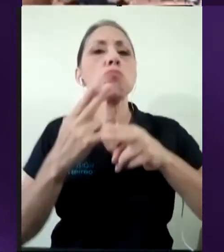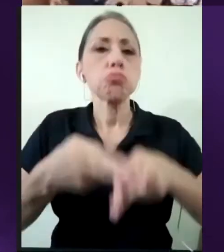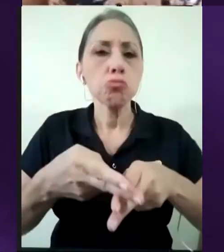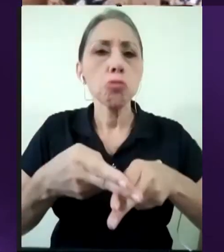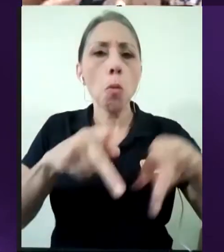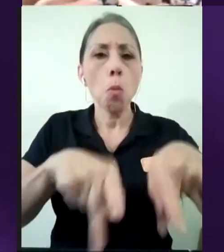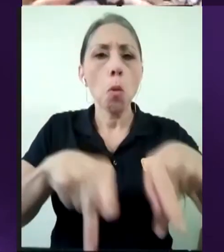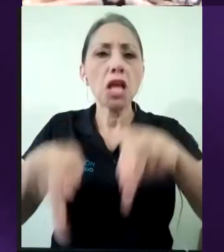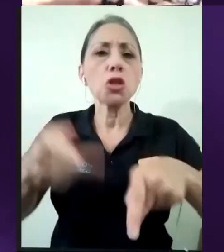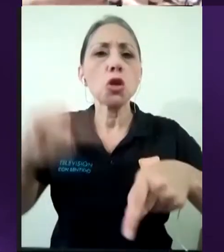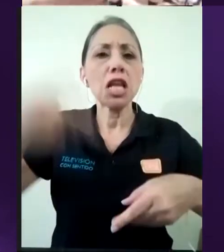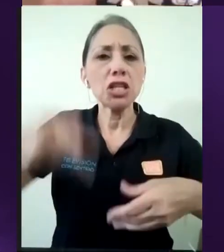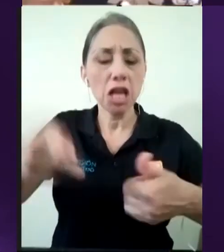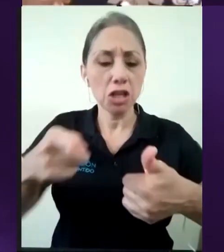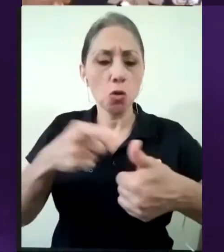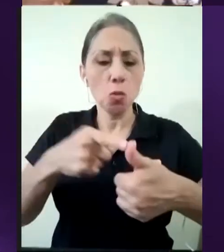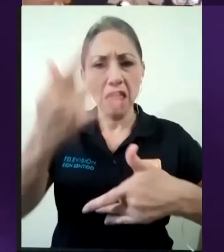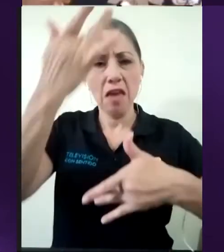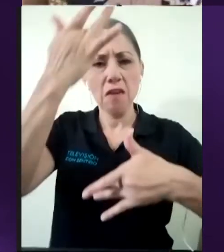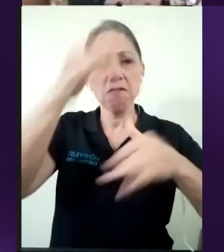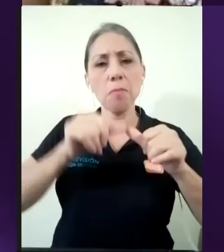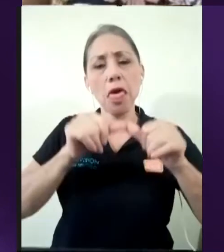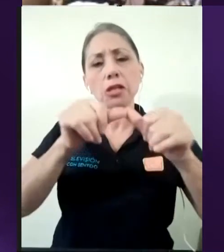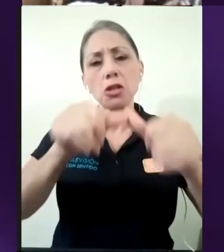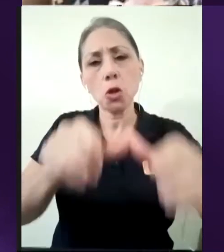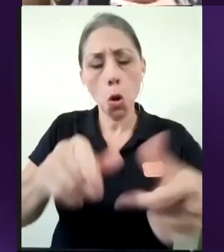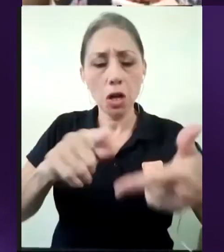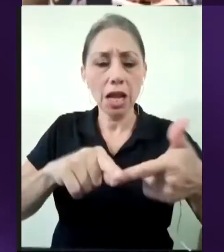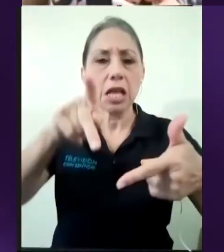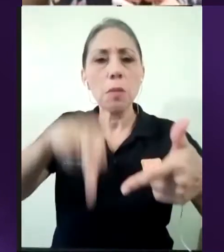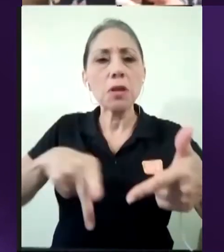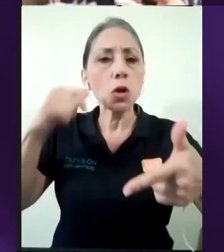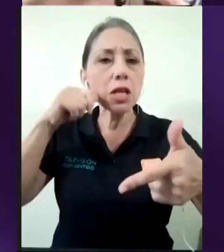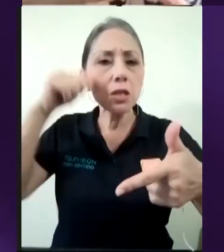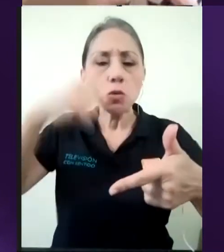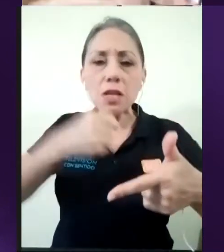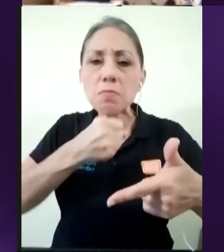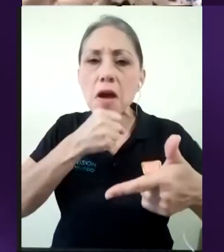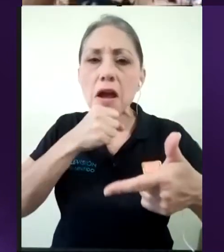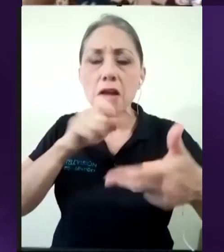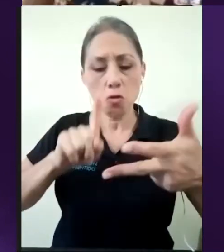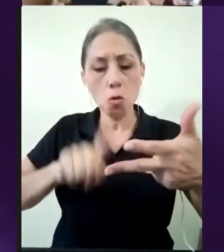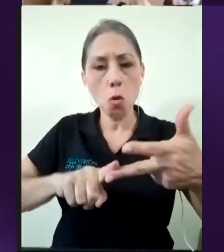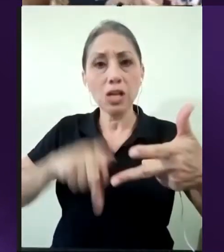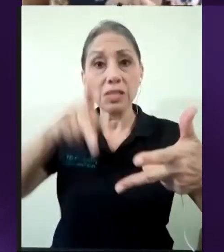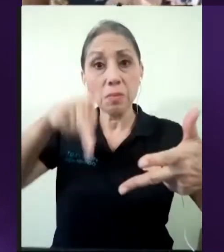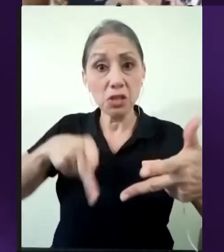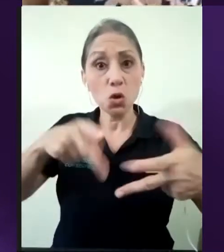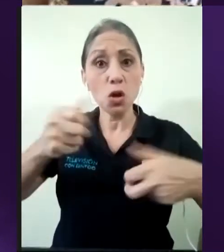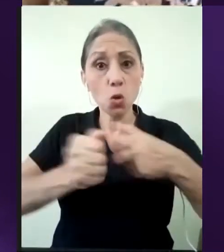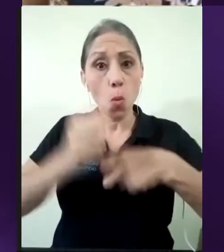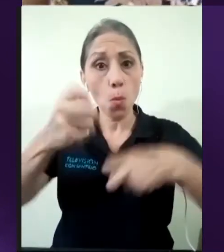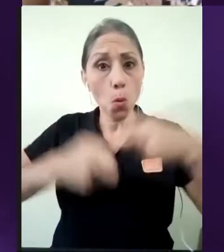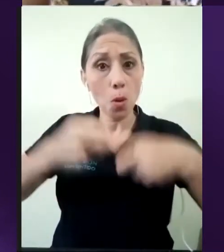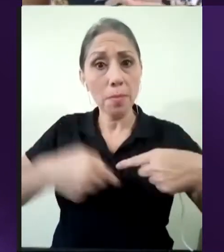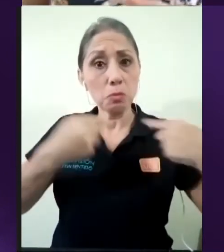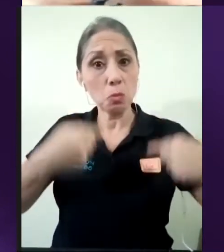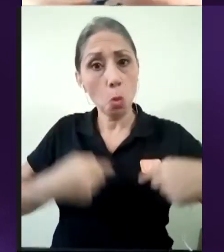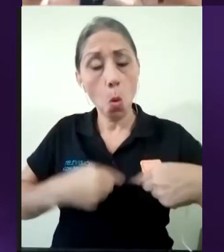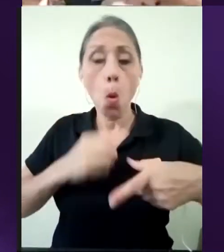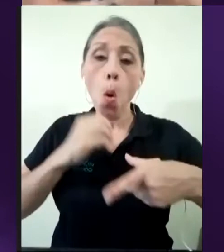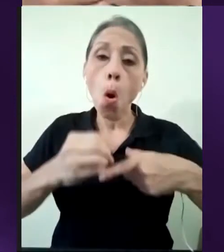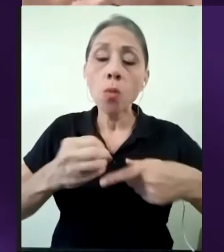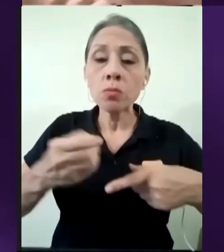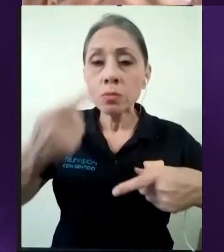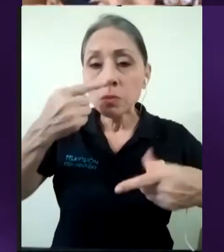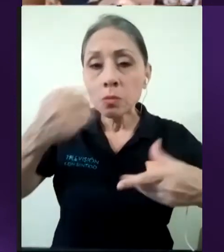enfermedades crónicas, a personas adultas mayores o con afecciones respiratorias o cardíacas, ¿verdad? Eso se ha